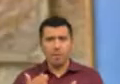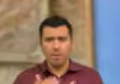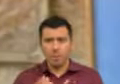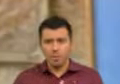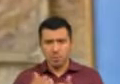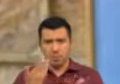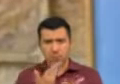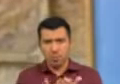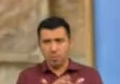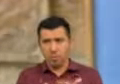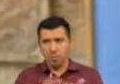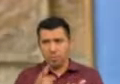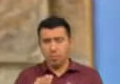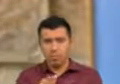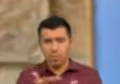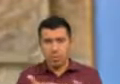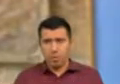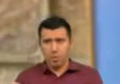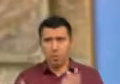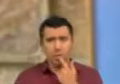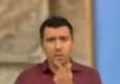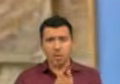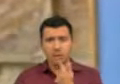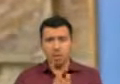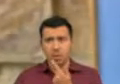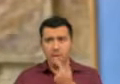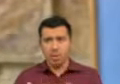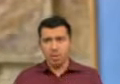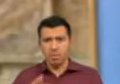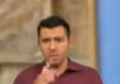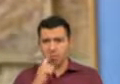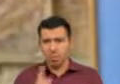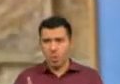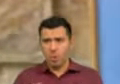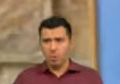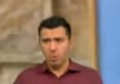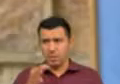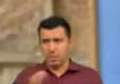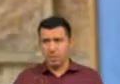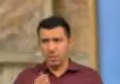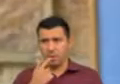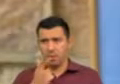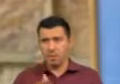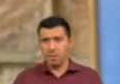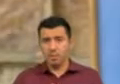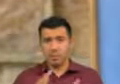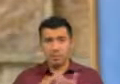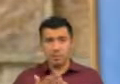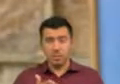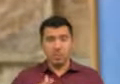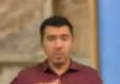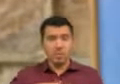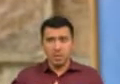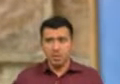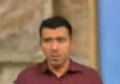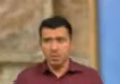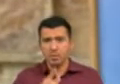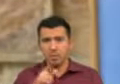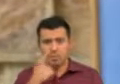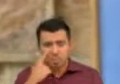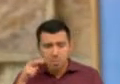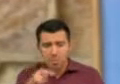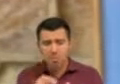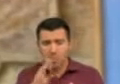que muchas de las cosas que ha dicho simplemente no son de lo que yo les recomiendo la ciudadanía es que verifique que duden que